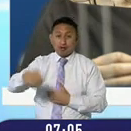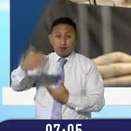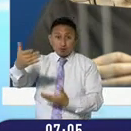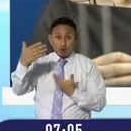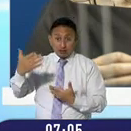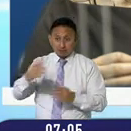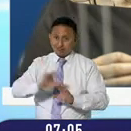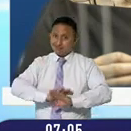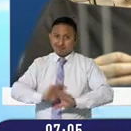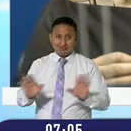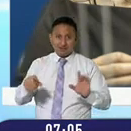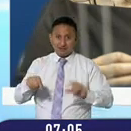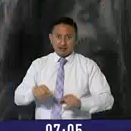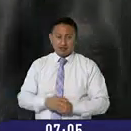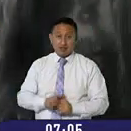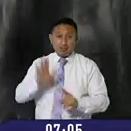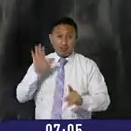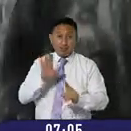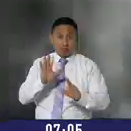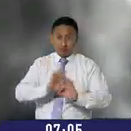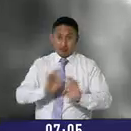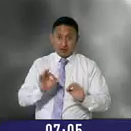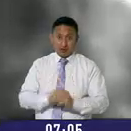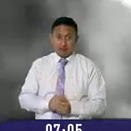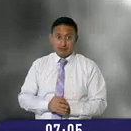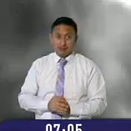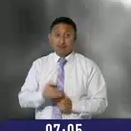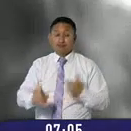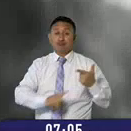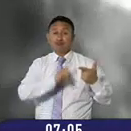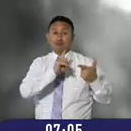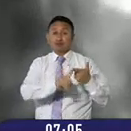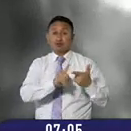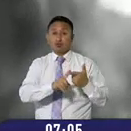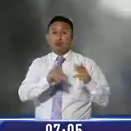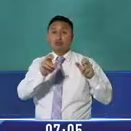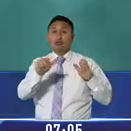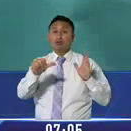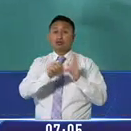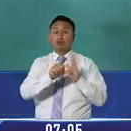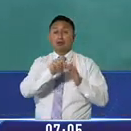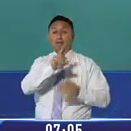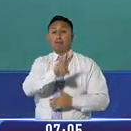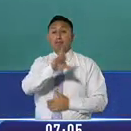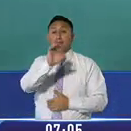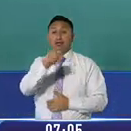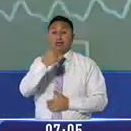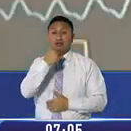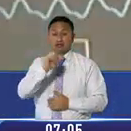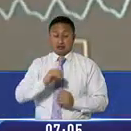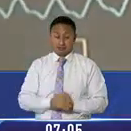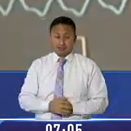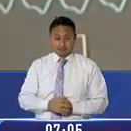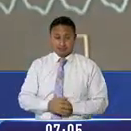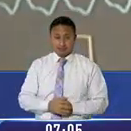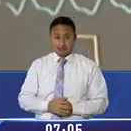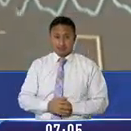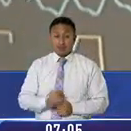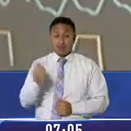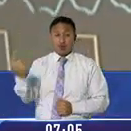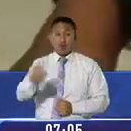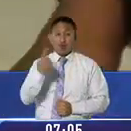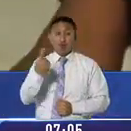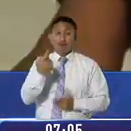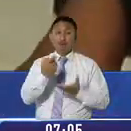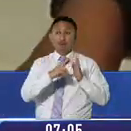o en cualquier ley. El segundo nudo crítico responde al artículo 20. El mismo establece que como único requisito para que